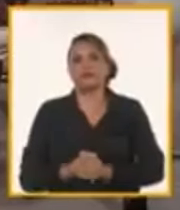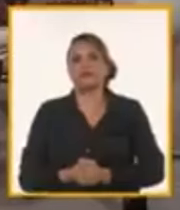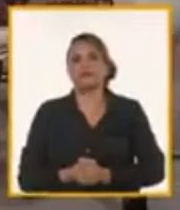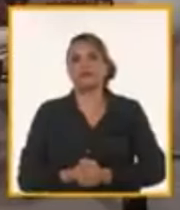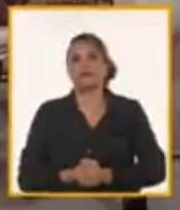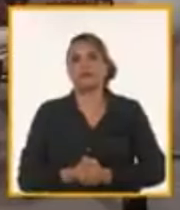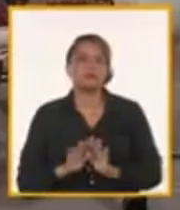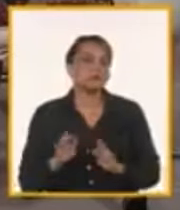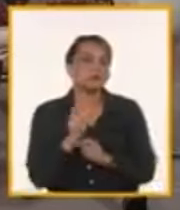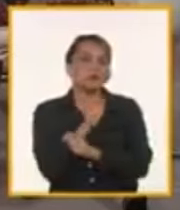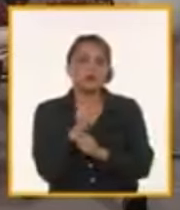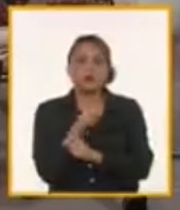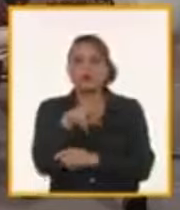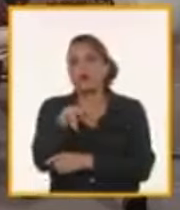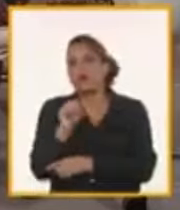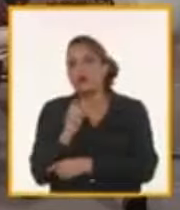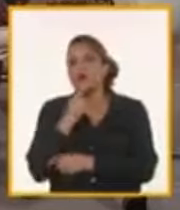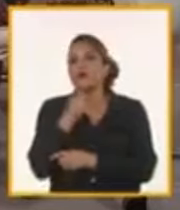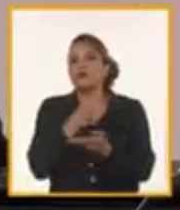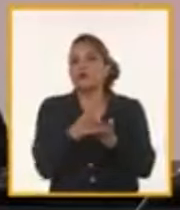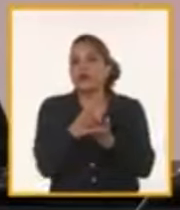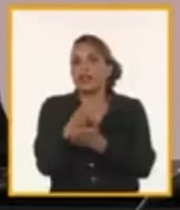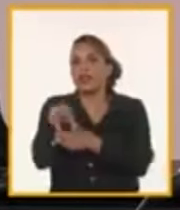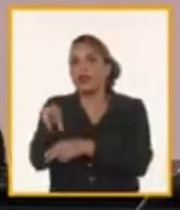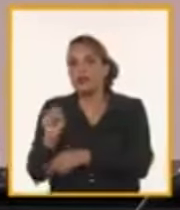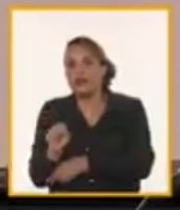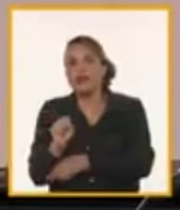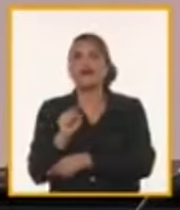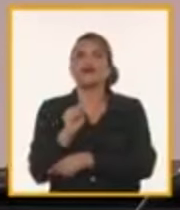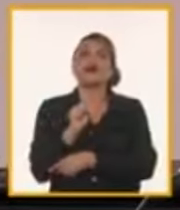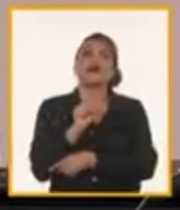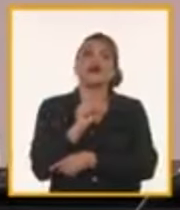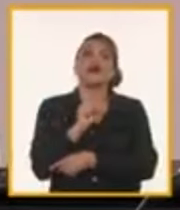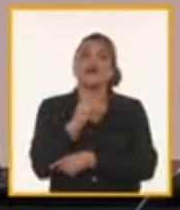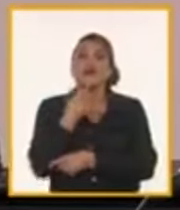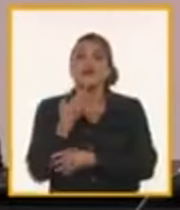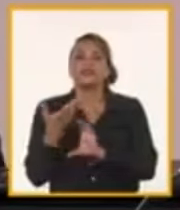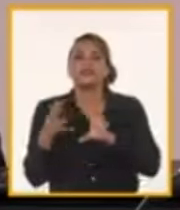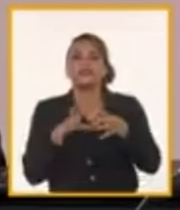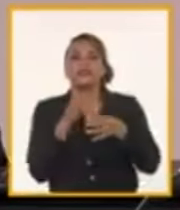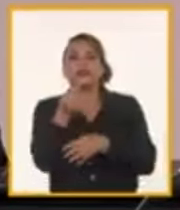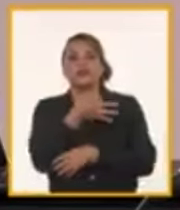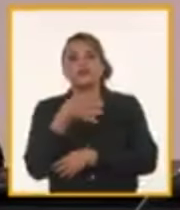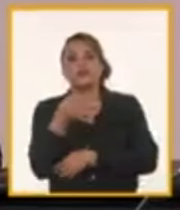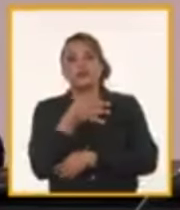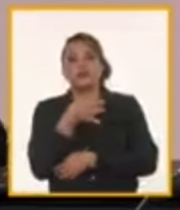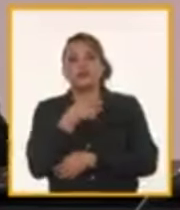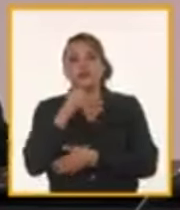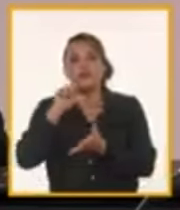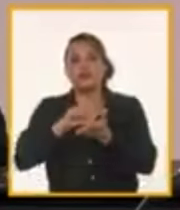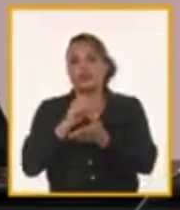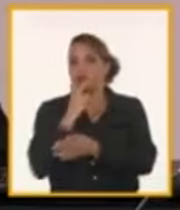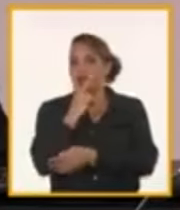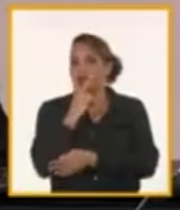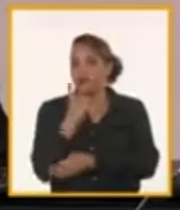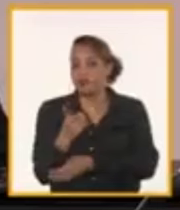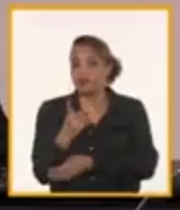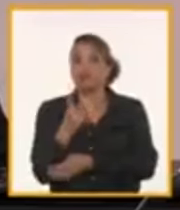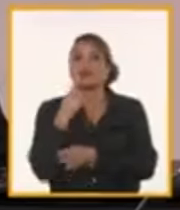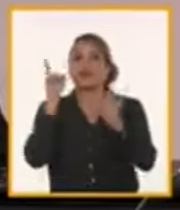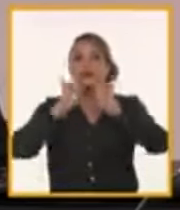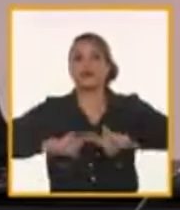escolar nuevo con nuevas carreras universitarias y también con esa mirada cada vez más al municipio como centro de la atención de la